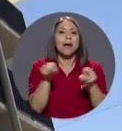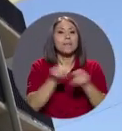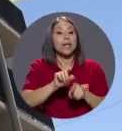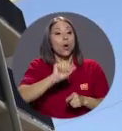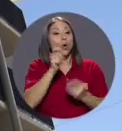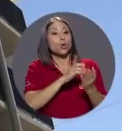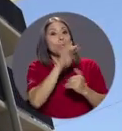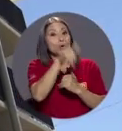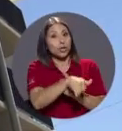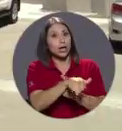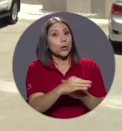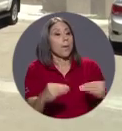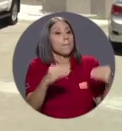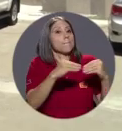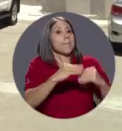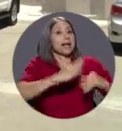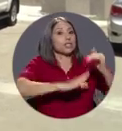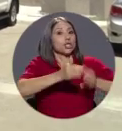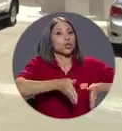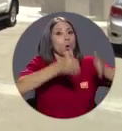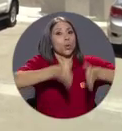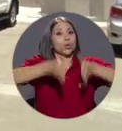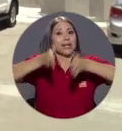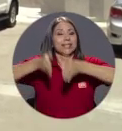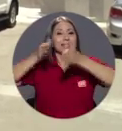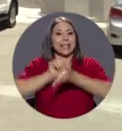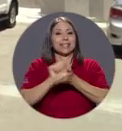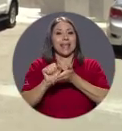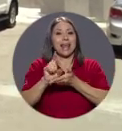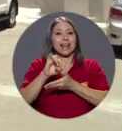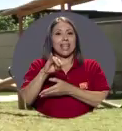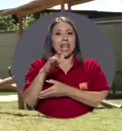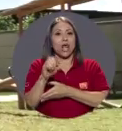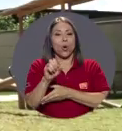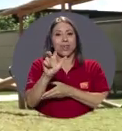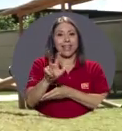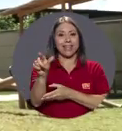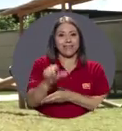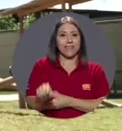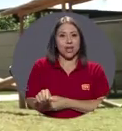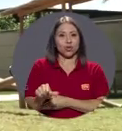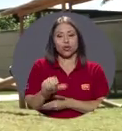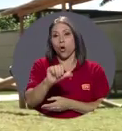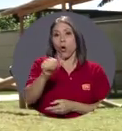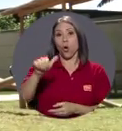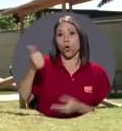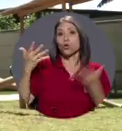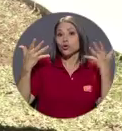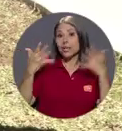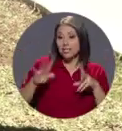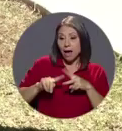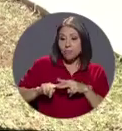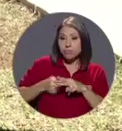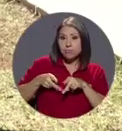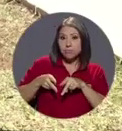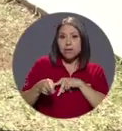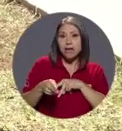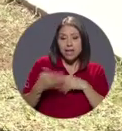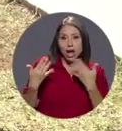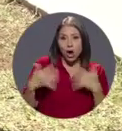semejante, más denso que este, con más torres, en San Diego de Tres Ríos. Hay otros que ya fueron